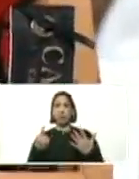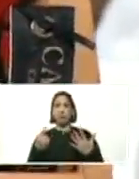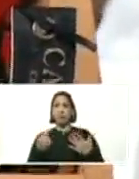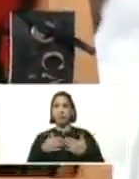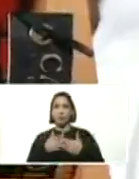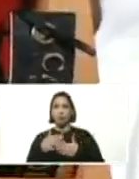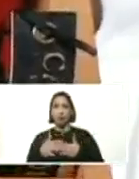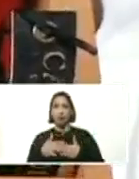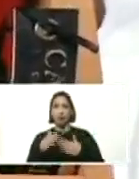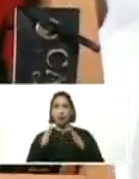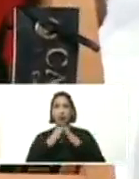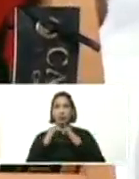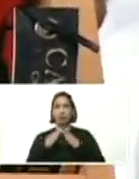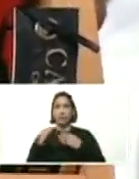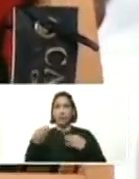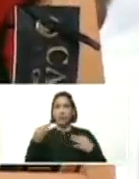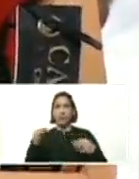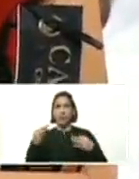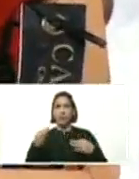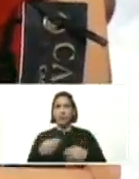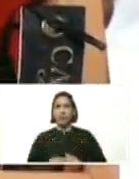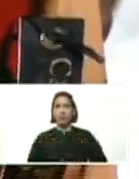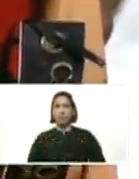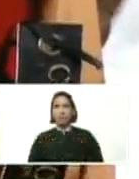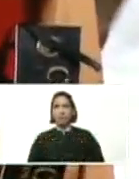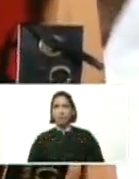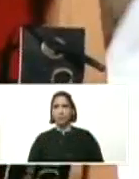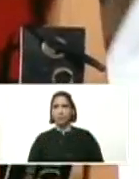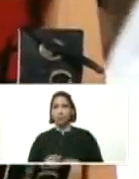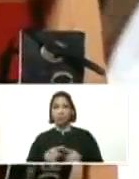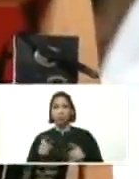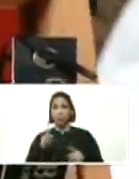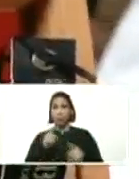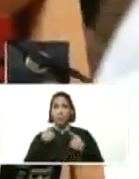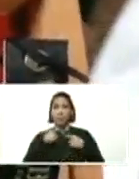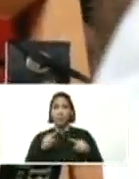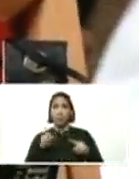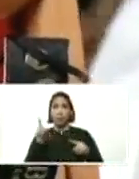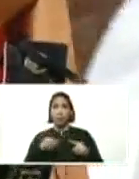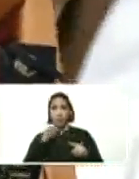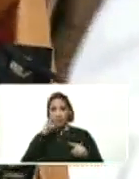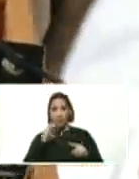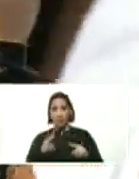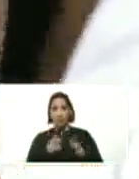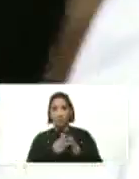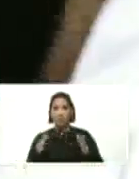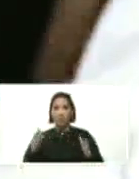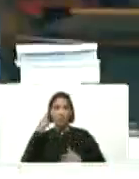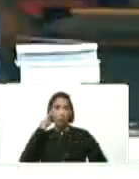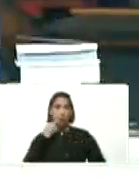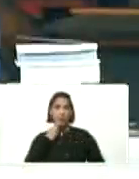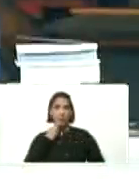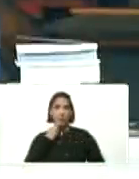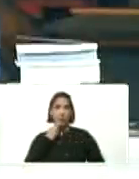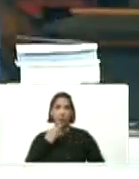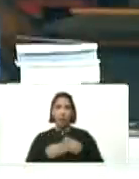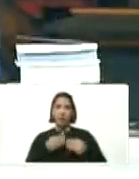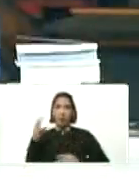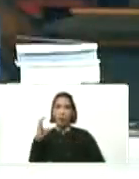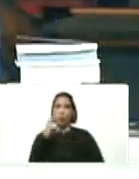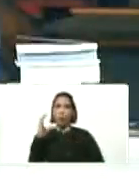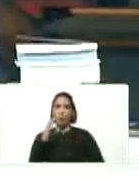pierdo. ¿Ah? No me la pierdo. También vi la serie Bolívar hecha desde